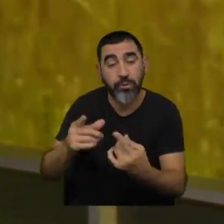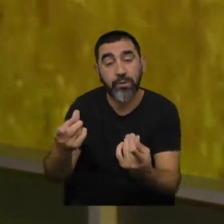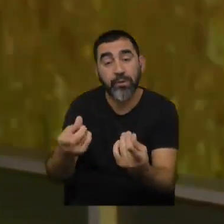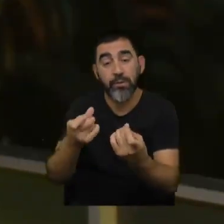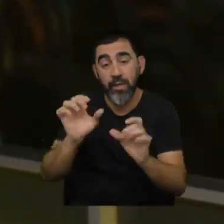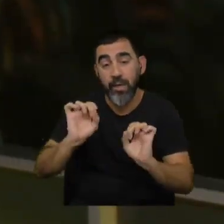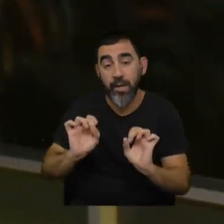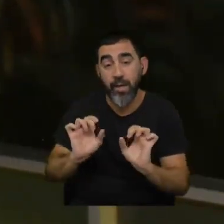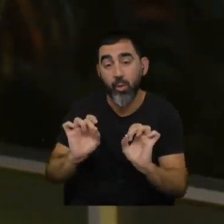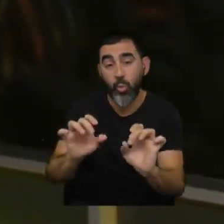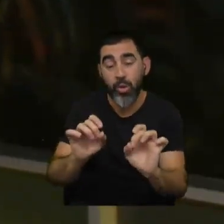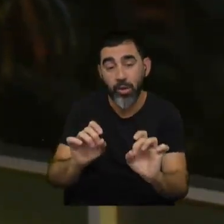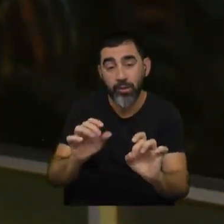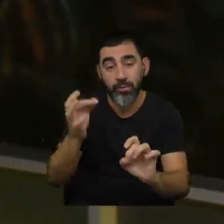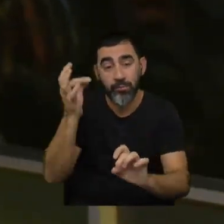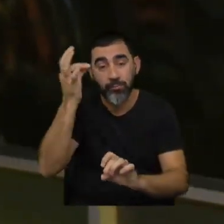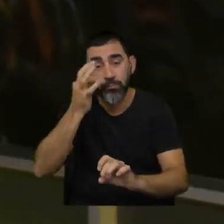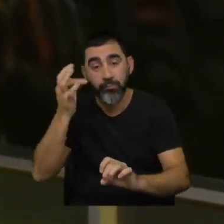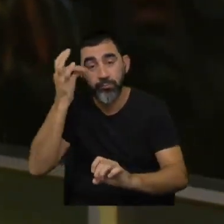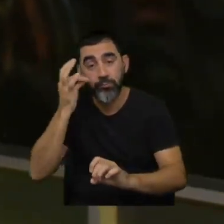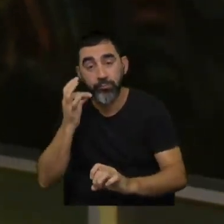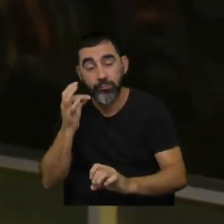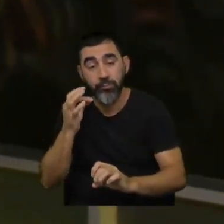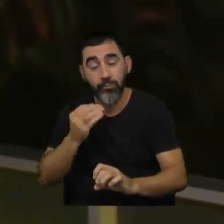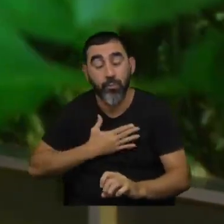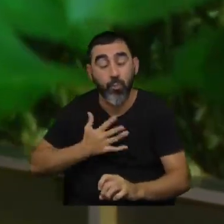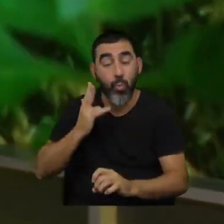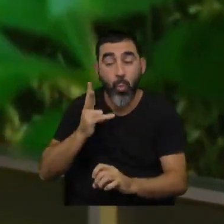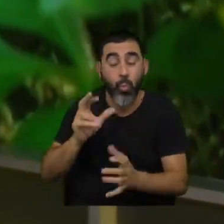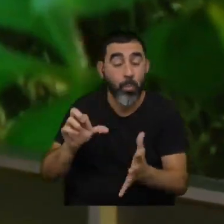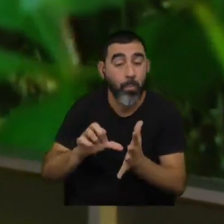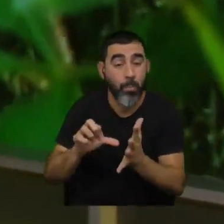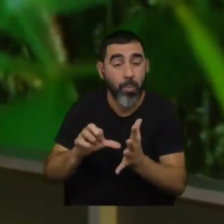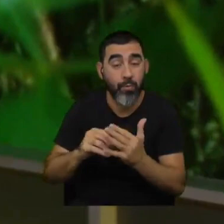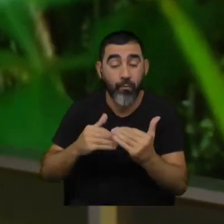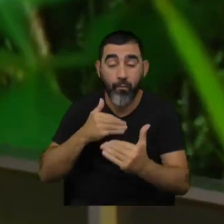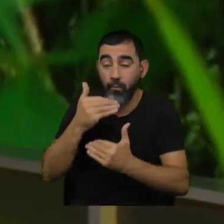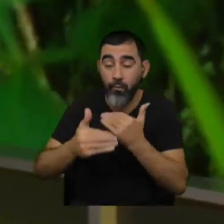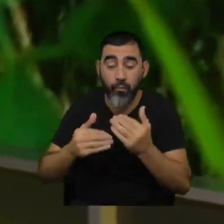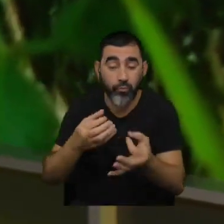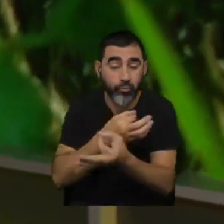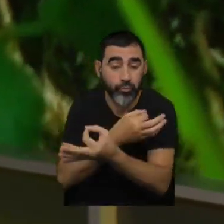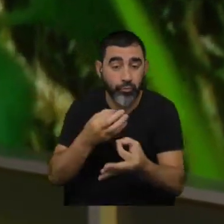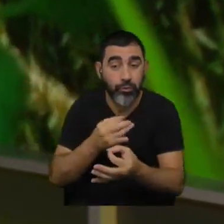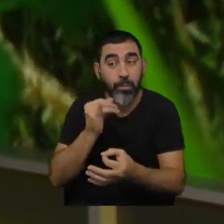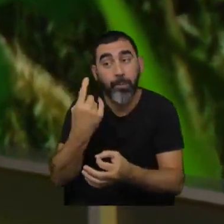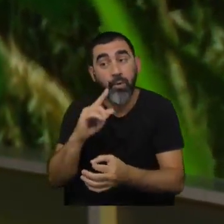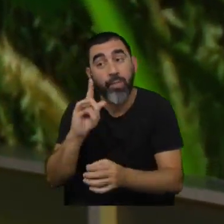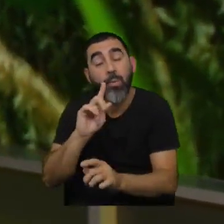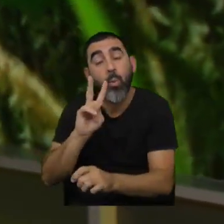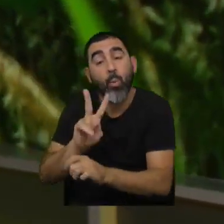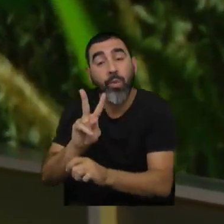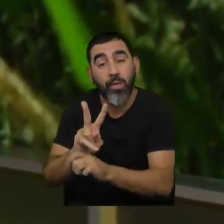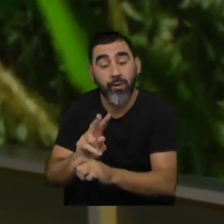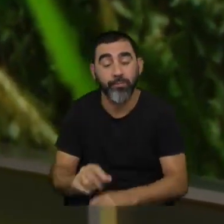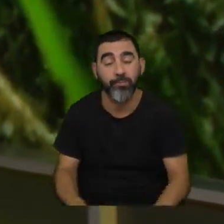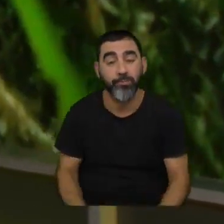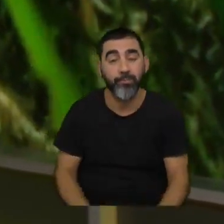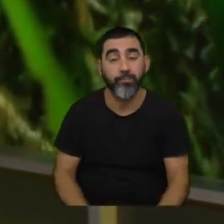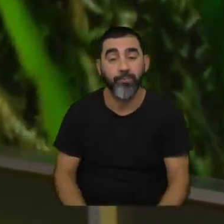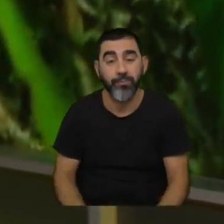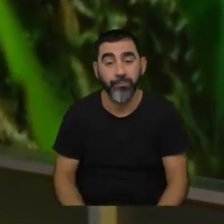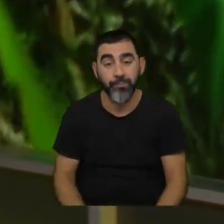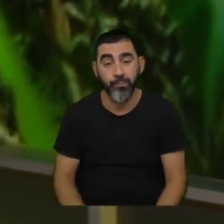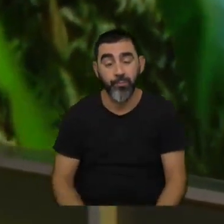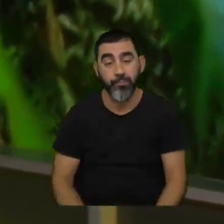polinizadores nativos. Hoy ya hemos generado los humanos un ecosistema que funciona bastante bien si lo cuidamos, ¿no? En definitiva es